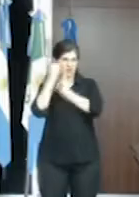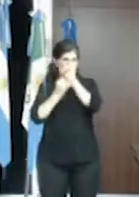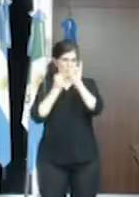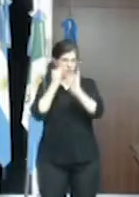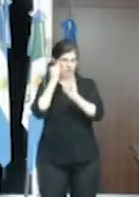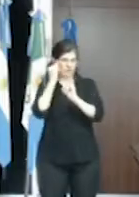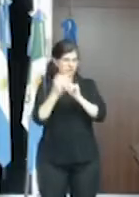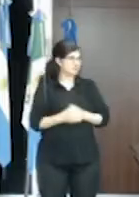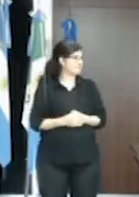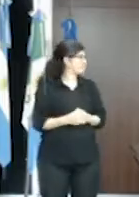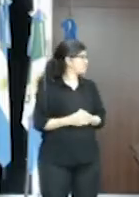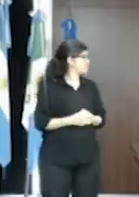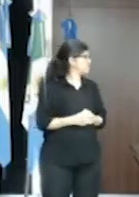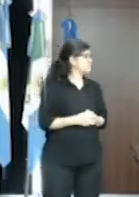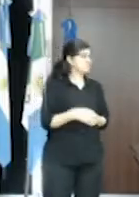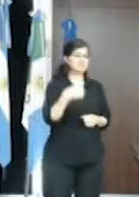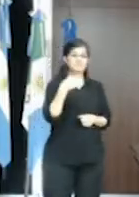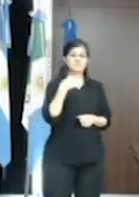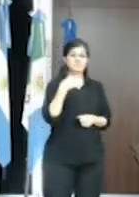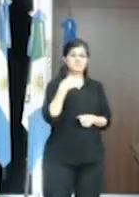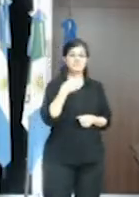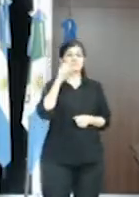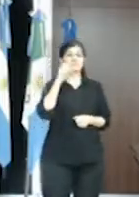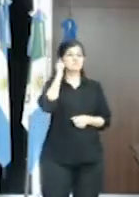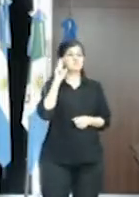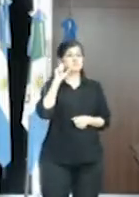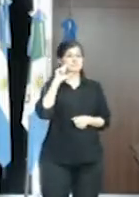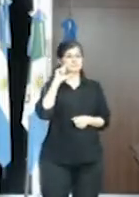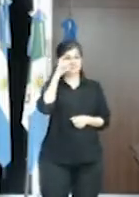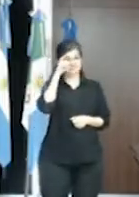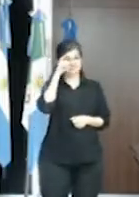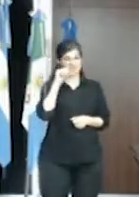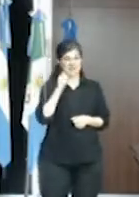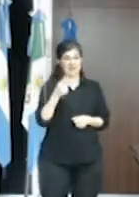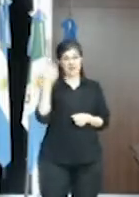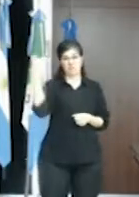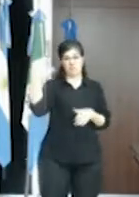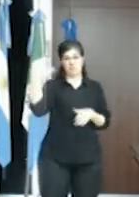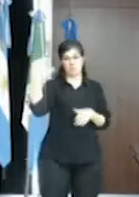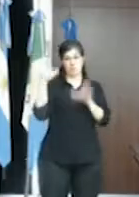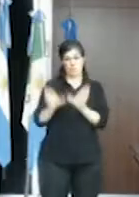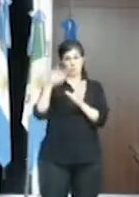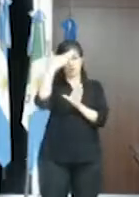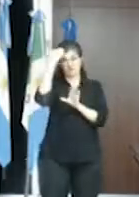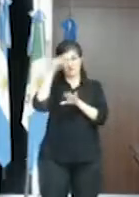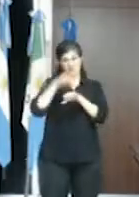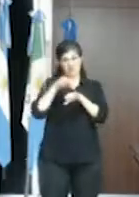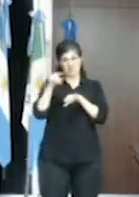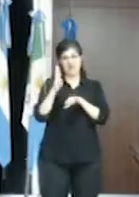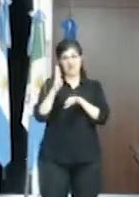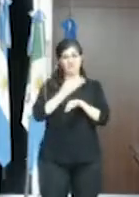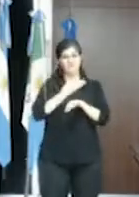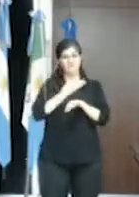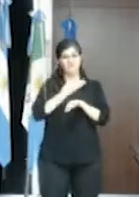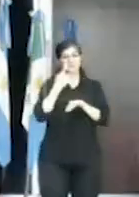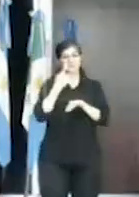Carlos. Él venía transitando, digamos, una enfermedad de una fibrosis pulmonar, que viene a ser, dice, que se cristalizan los pulmones,